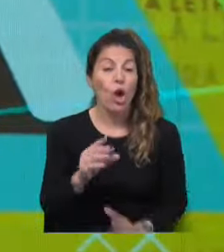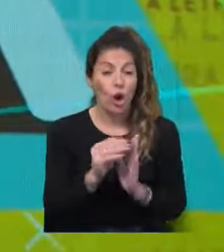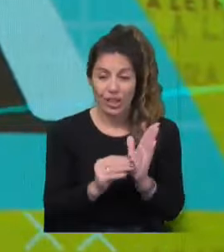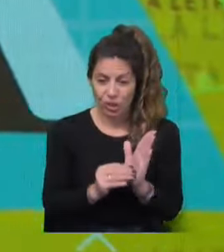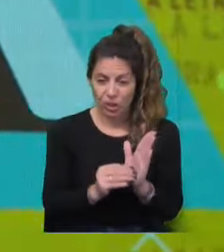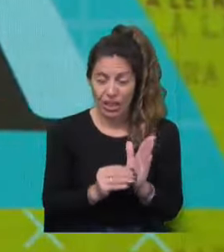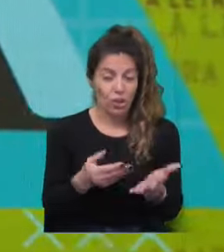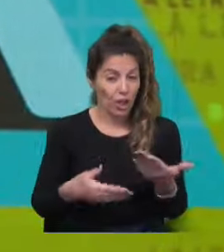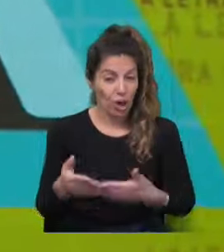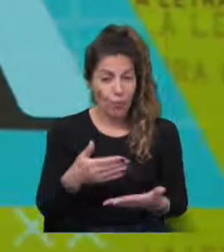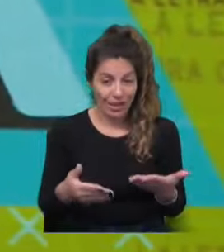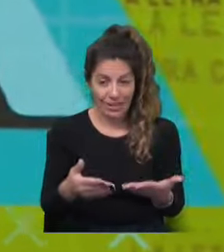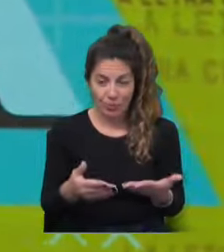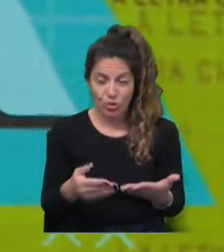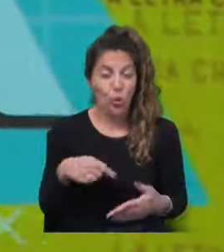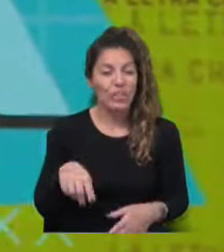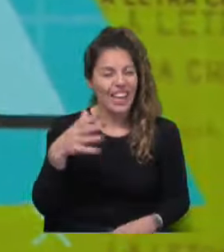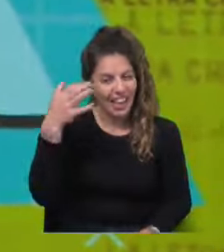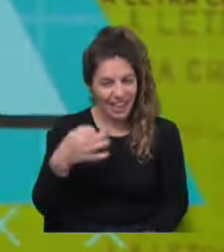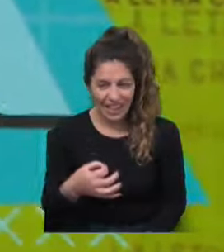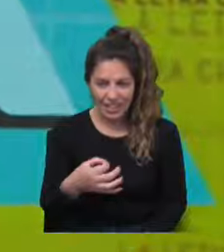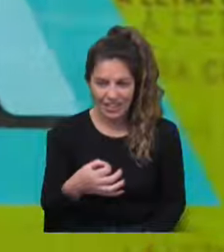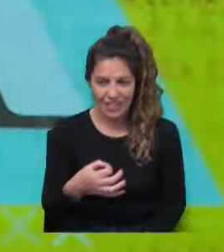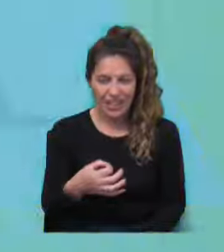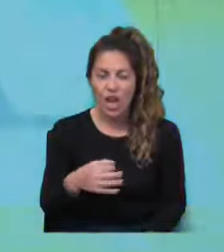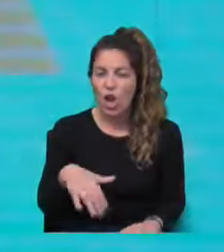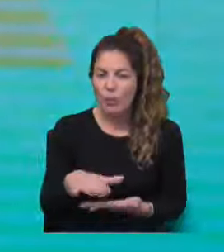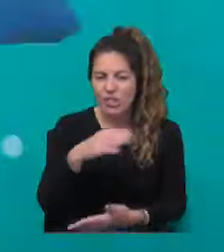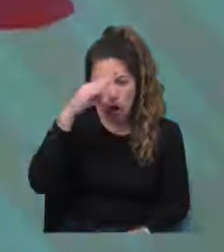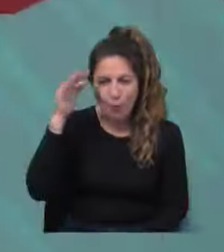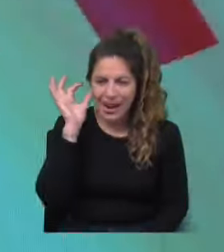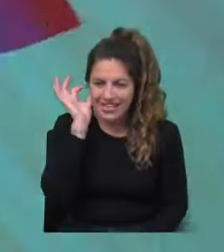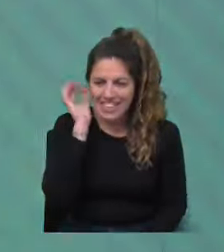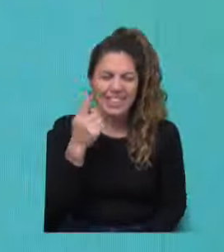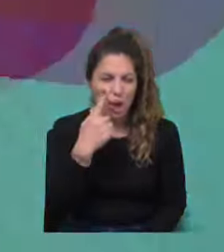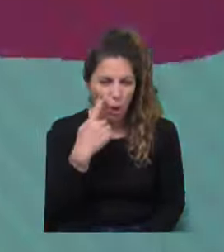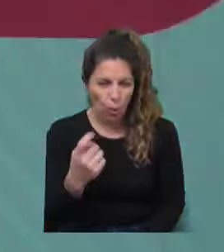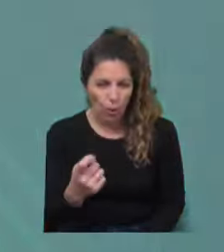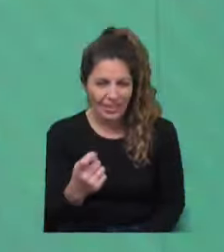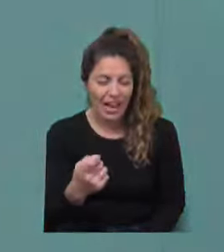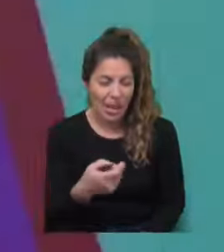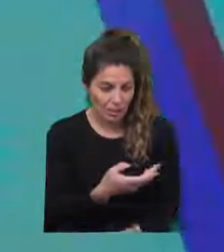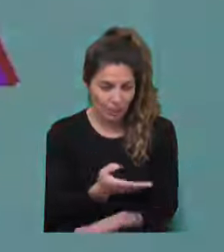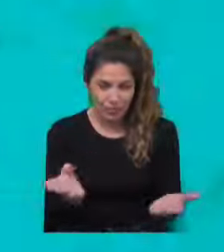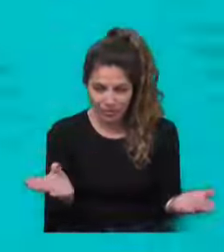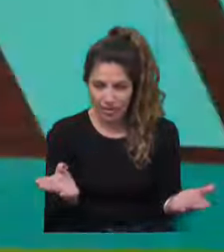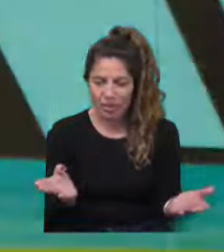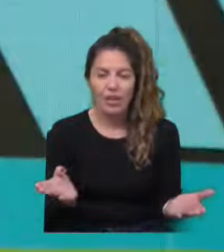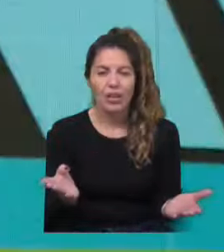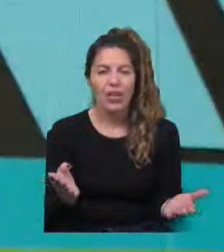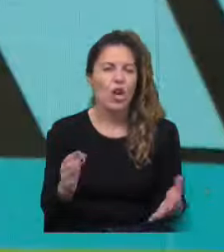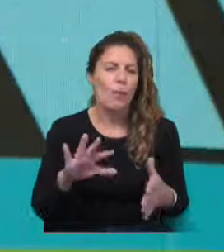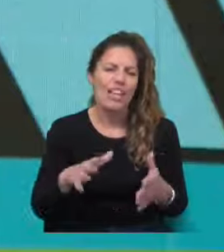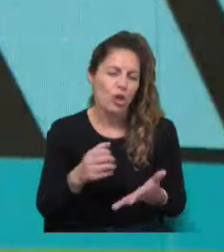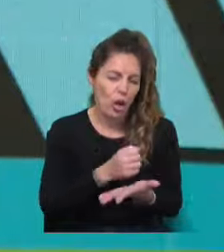entonces que compartió Marcela, ¿ustedes creen que lo que pasó con Sebastián Marcet, teniendo en cuenta la visibilidad que tuvo el caso, lo que pasó con los